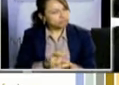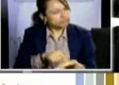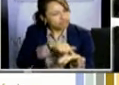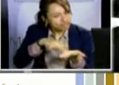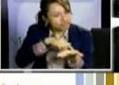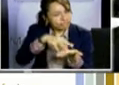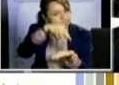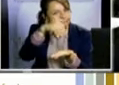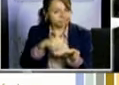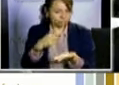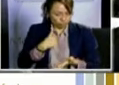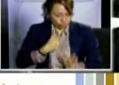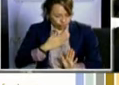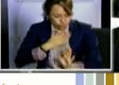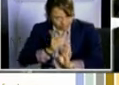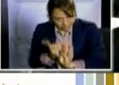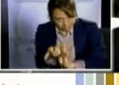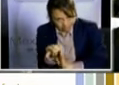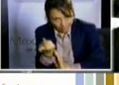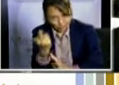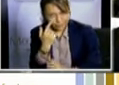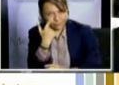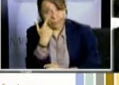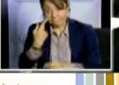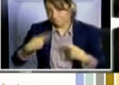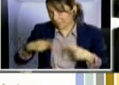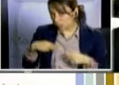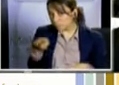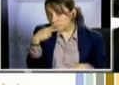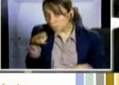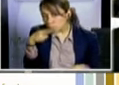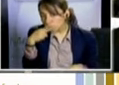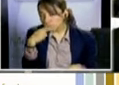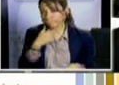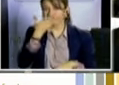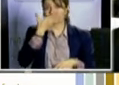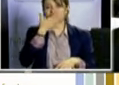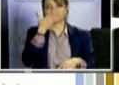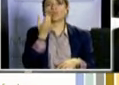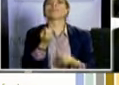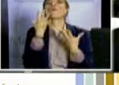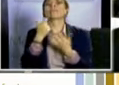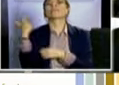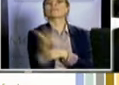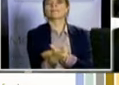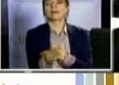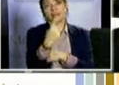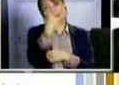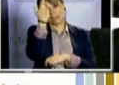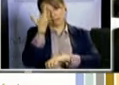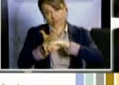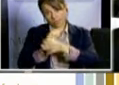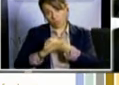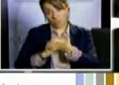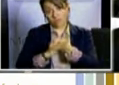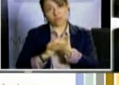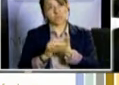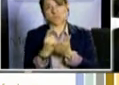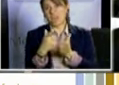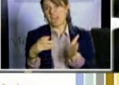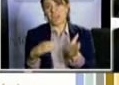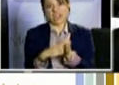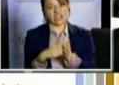que fuman cigarros, lo que están pagando en Estados Unidos ahorita en Nueva York por una caja de cigarros en Nueva York, creo que pagas